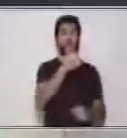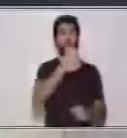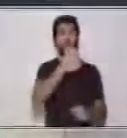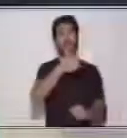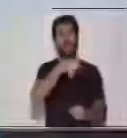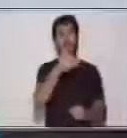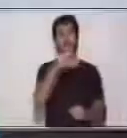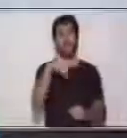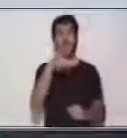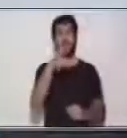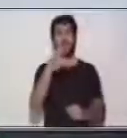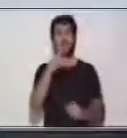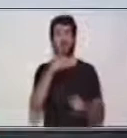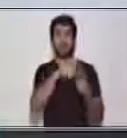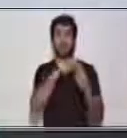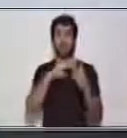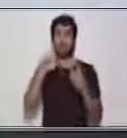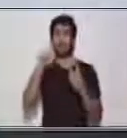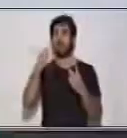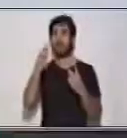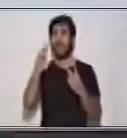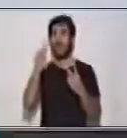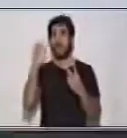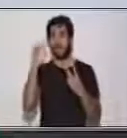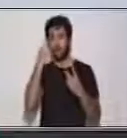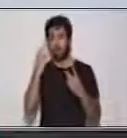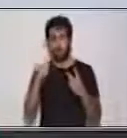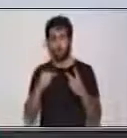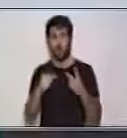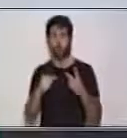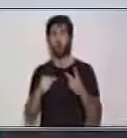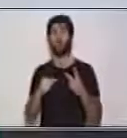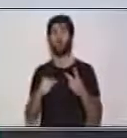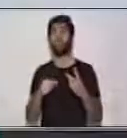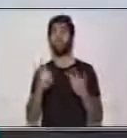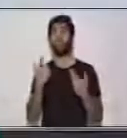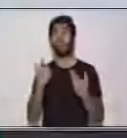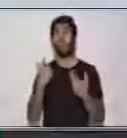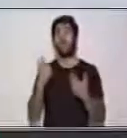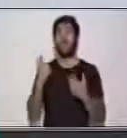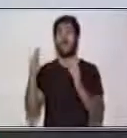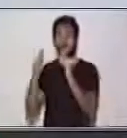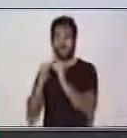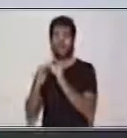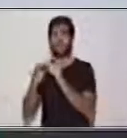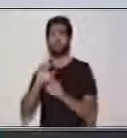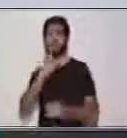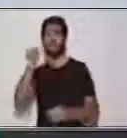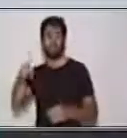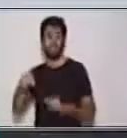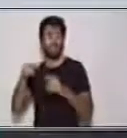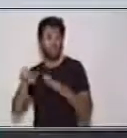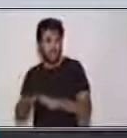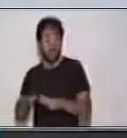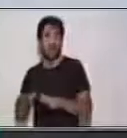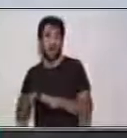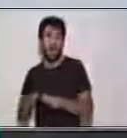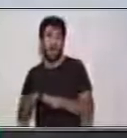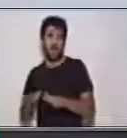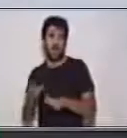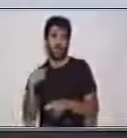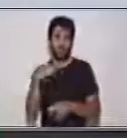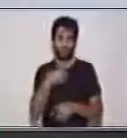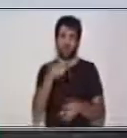Carlos está en casa, decimos Alejandra y Carlos están en casa. Por lo tanto, los